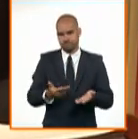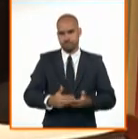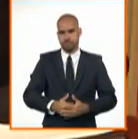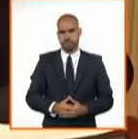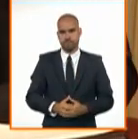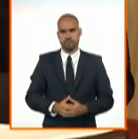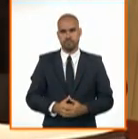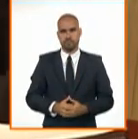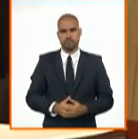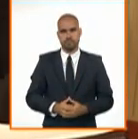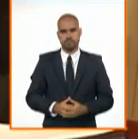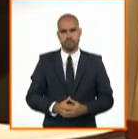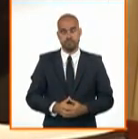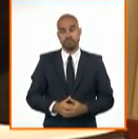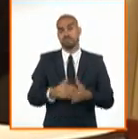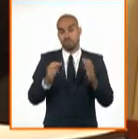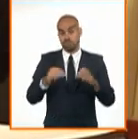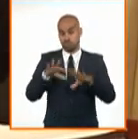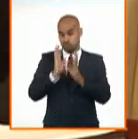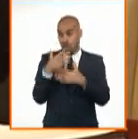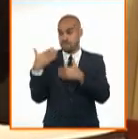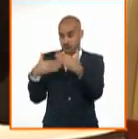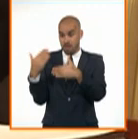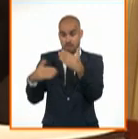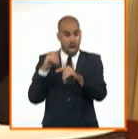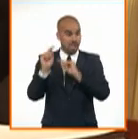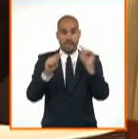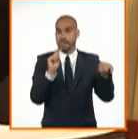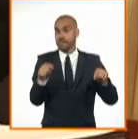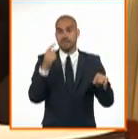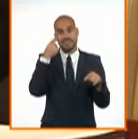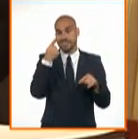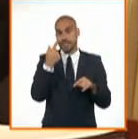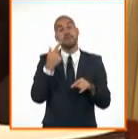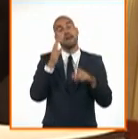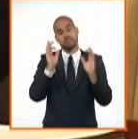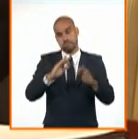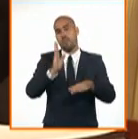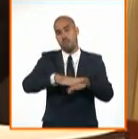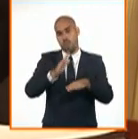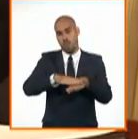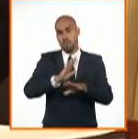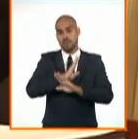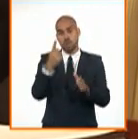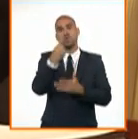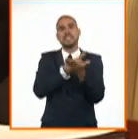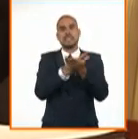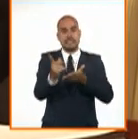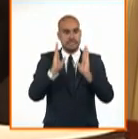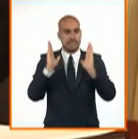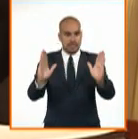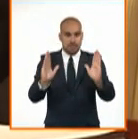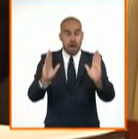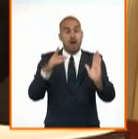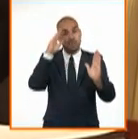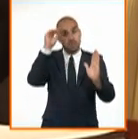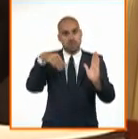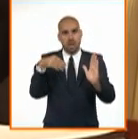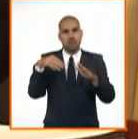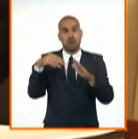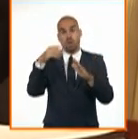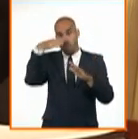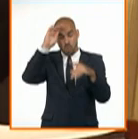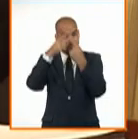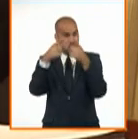de esas problemáticas es lo que ha provocado la inestabilidad que llevamos viviendo más de una semana en nuestro